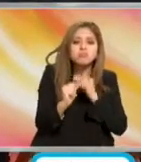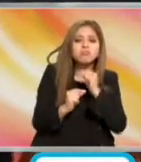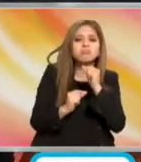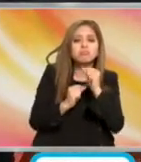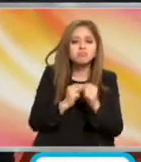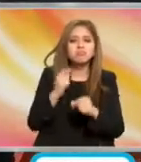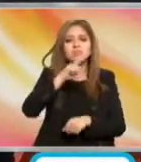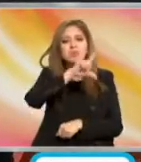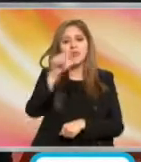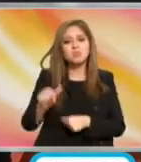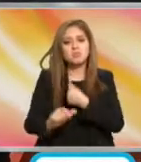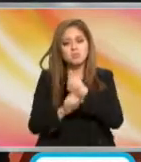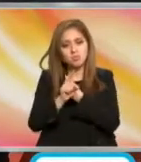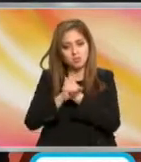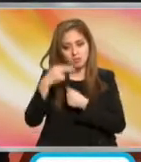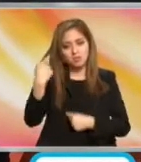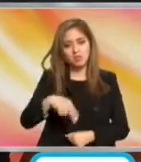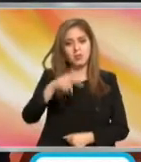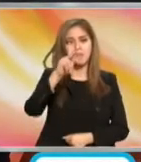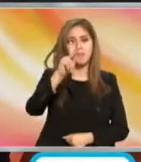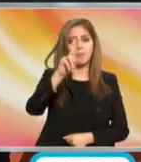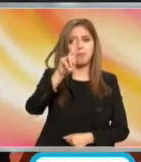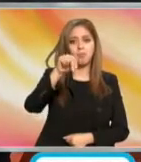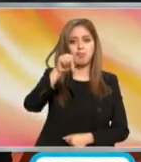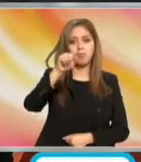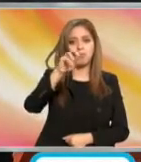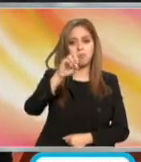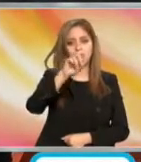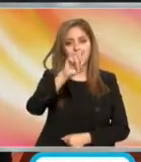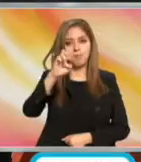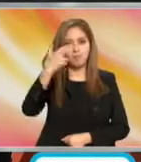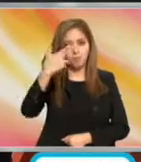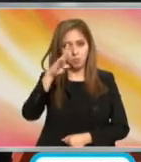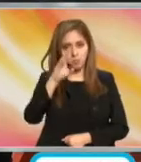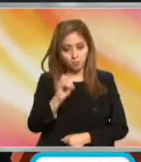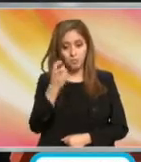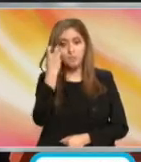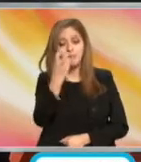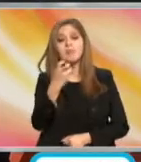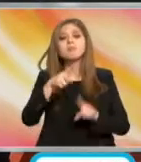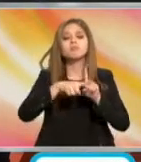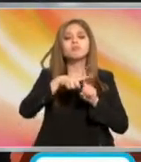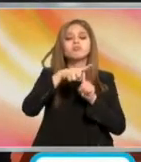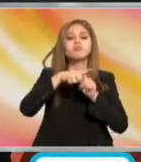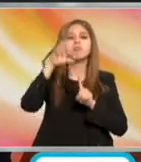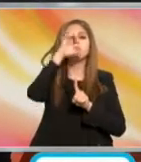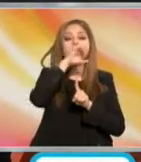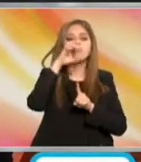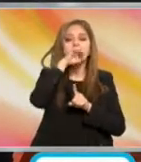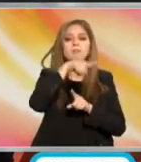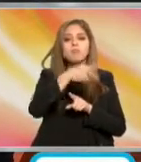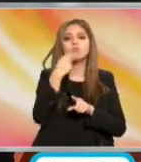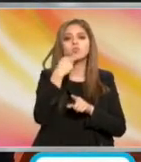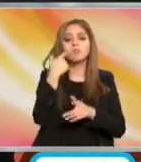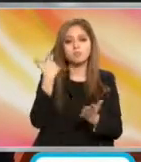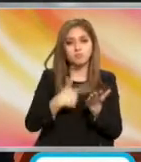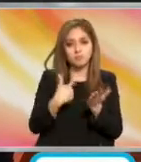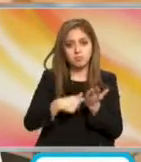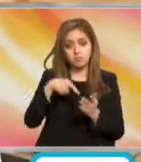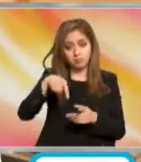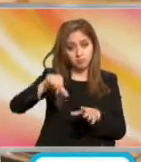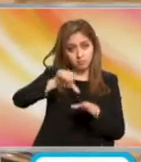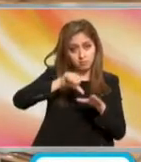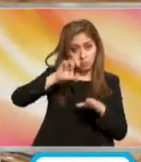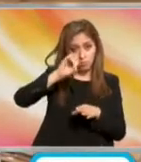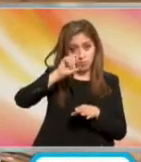a hacer daño. Sí, se llama punto de humo a la cantidad de temperatura que tolera un aceite. Entonces, en el caso de oliva, por lo